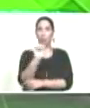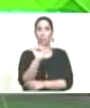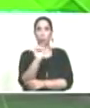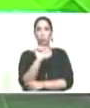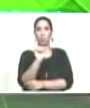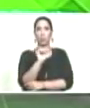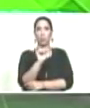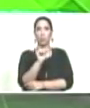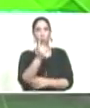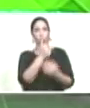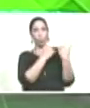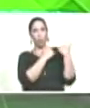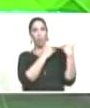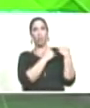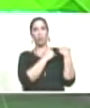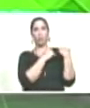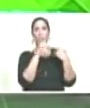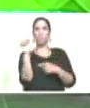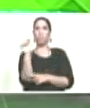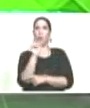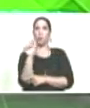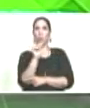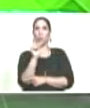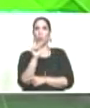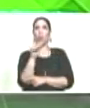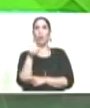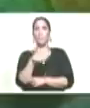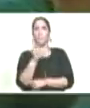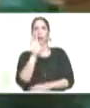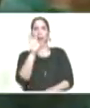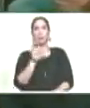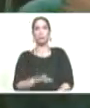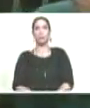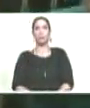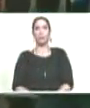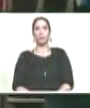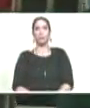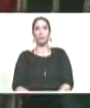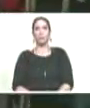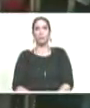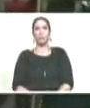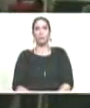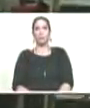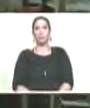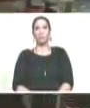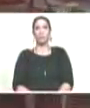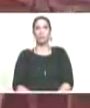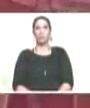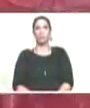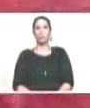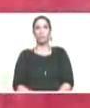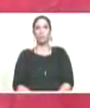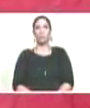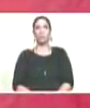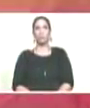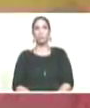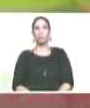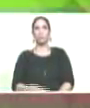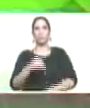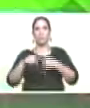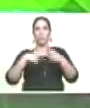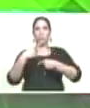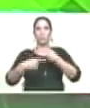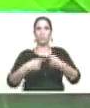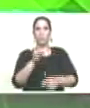los dueños de automotores del país. Los detalles del plan los iré dando las próximas semanas.